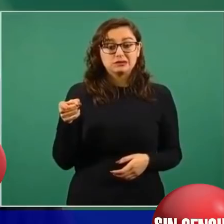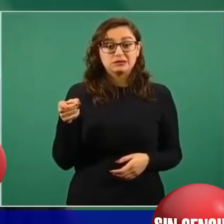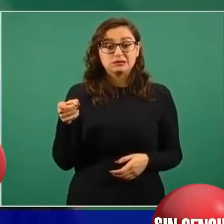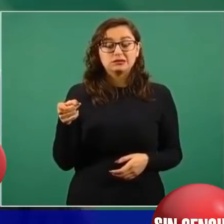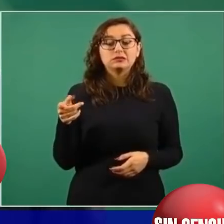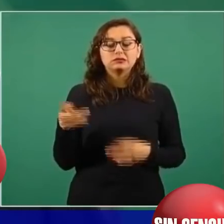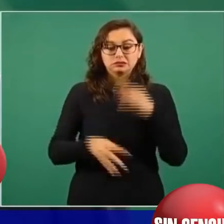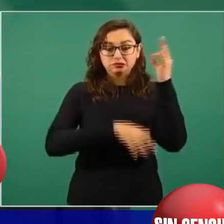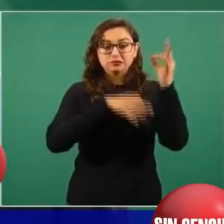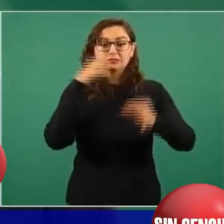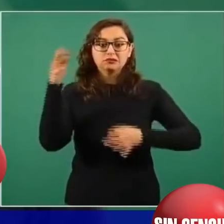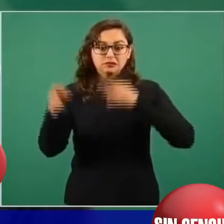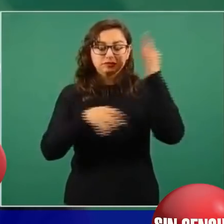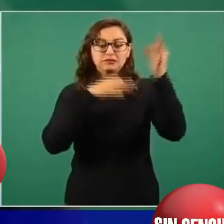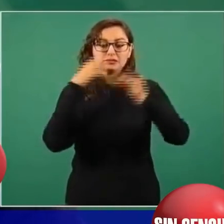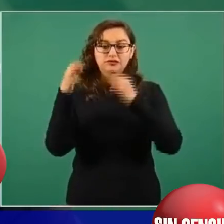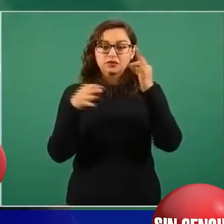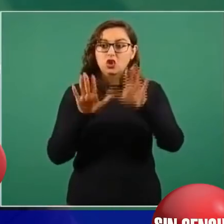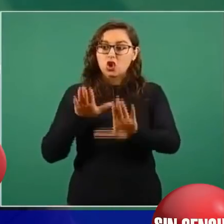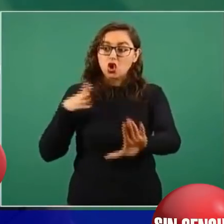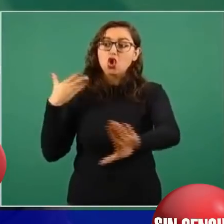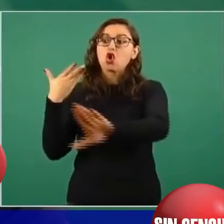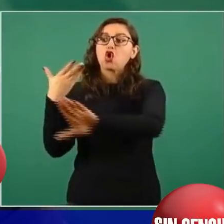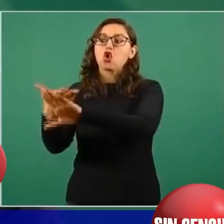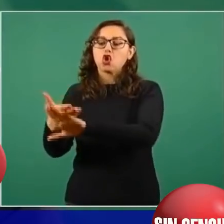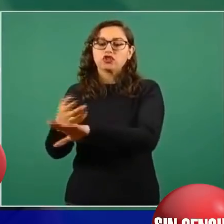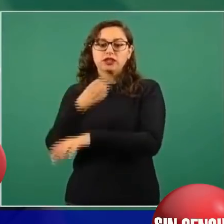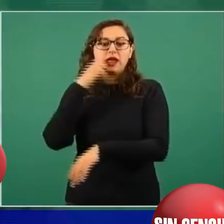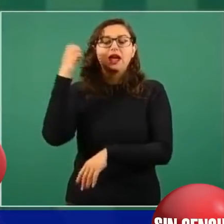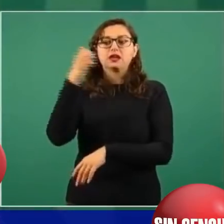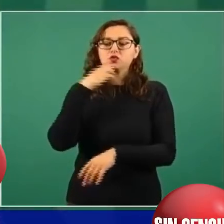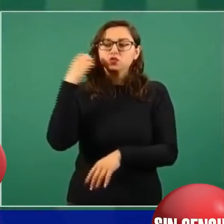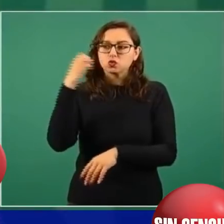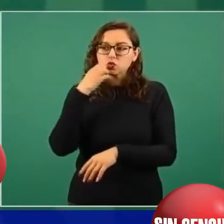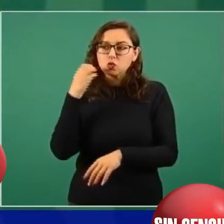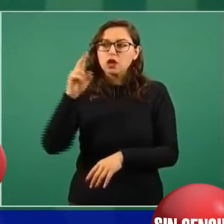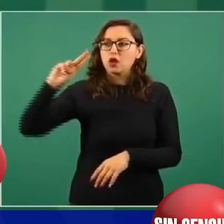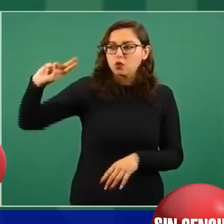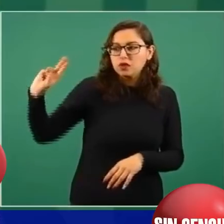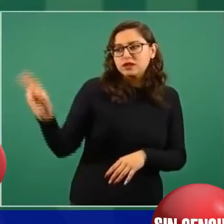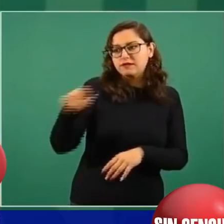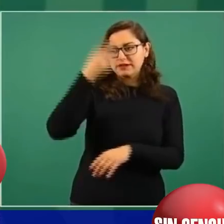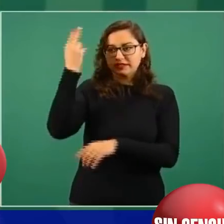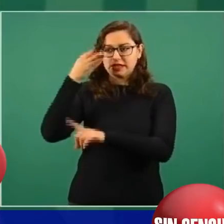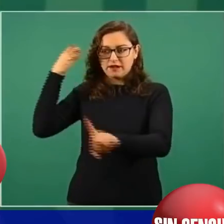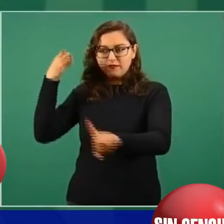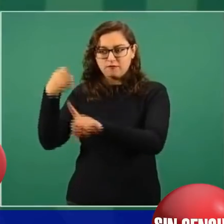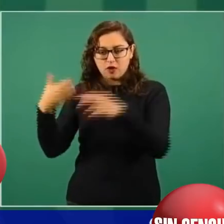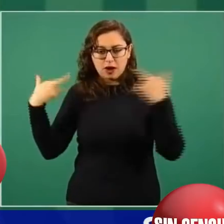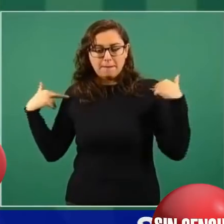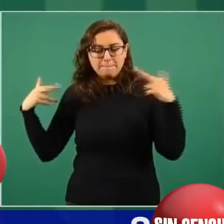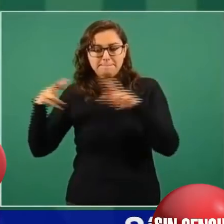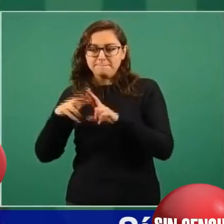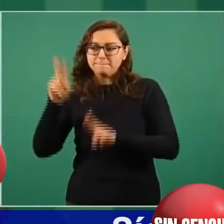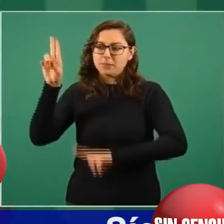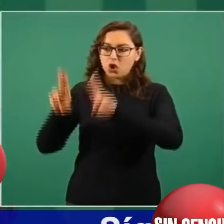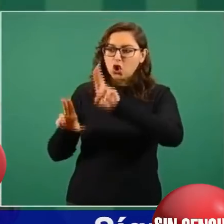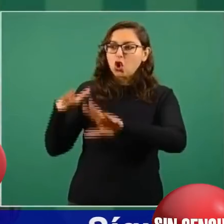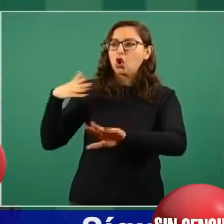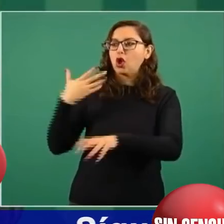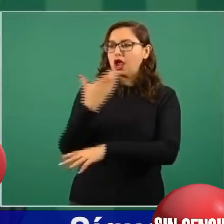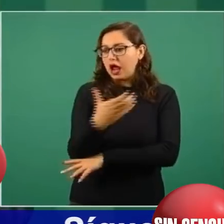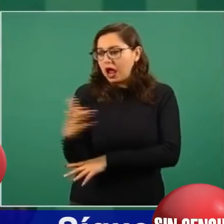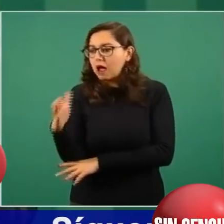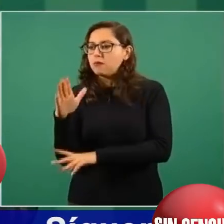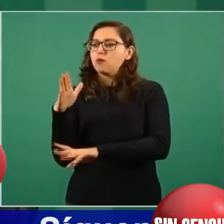la campaña en contra de las normales públicas, de las normales rurales, en contra de Ayotzinapa,